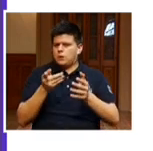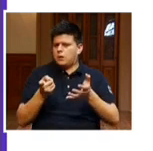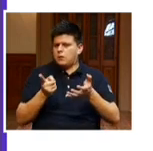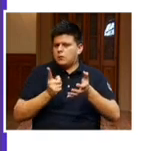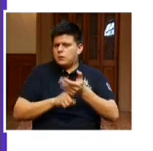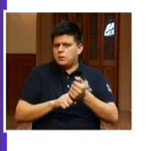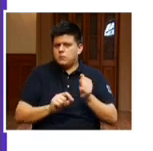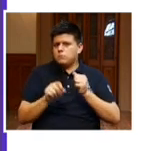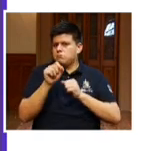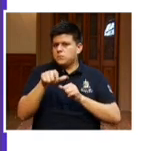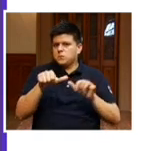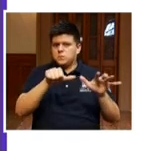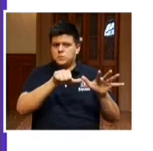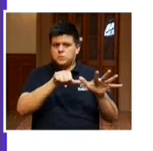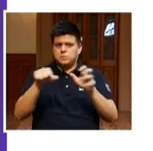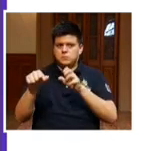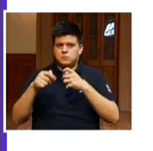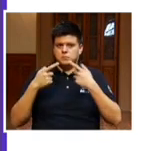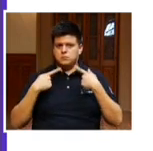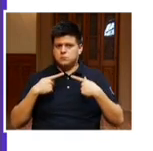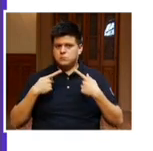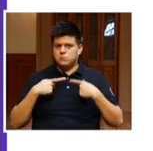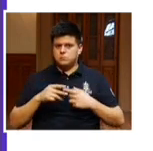los 600.